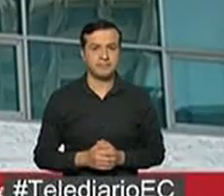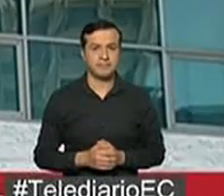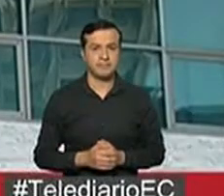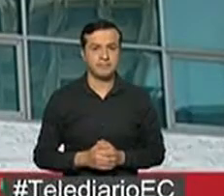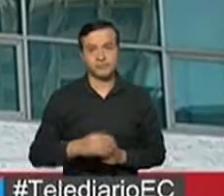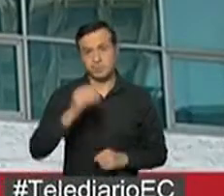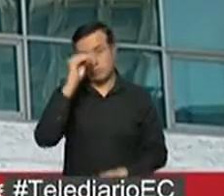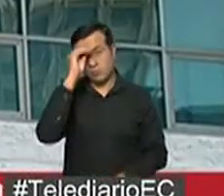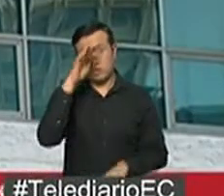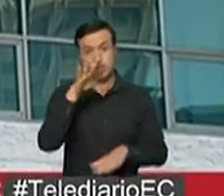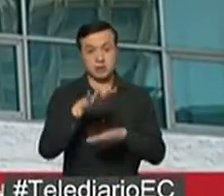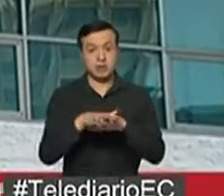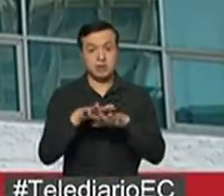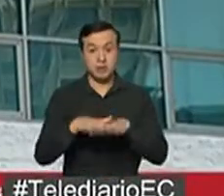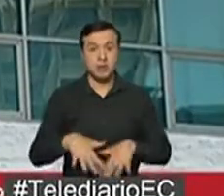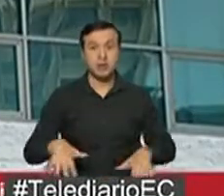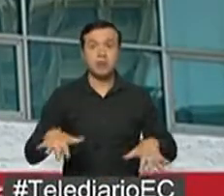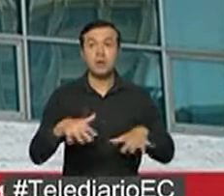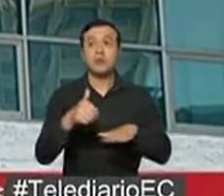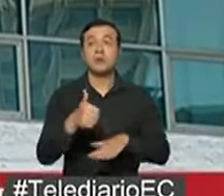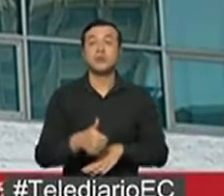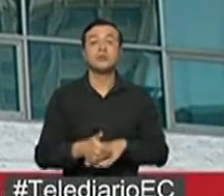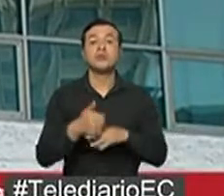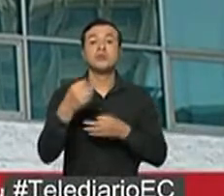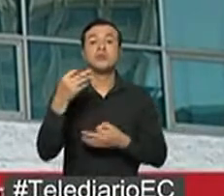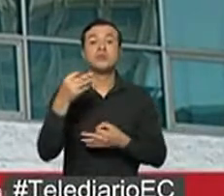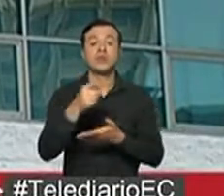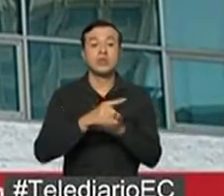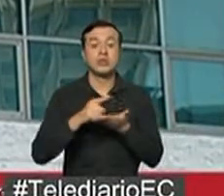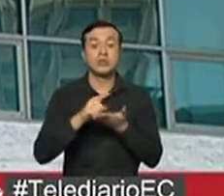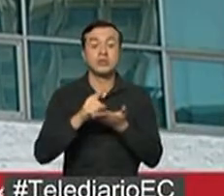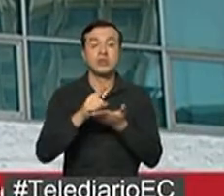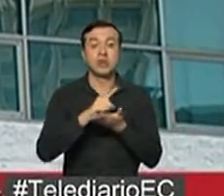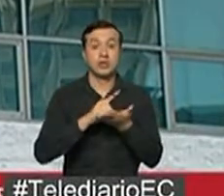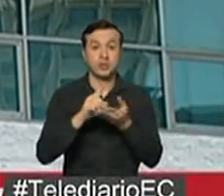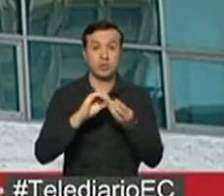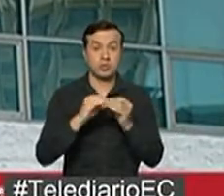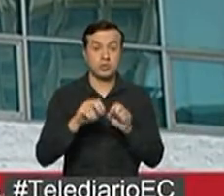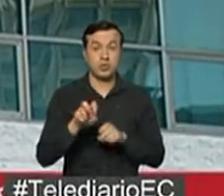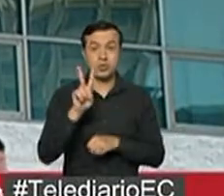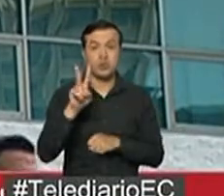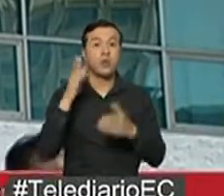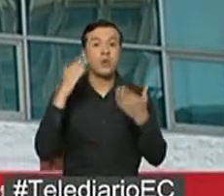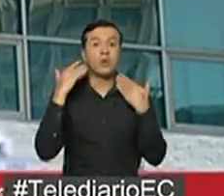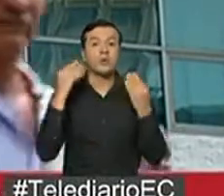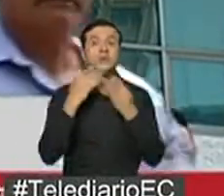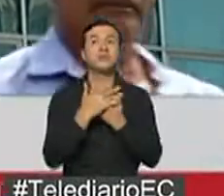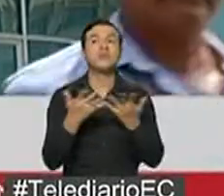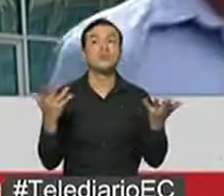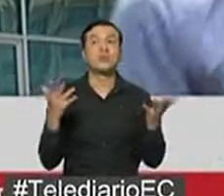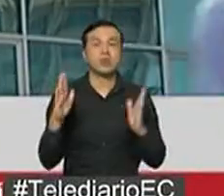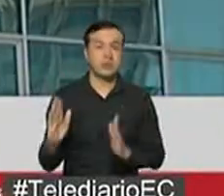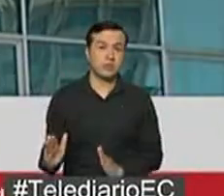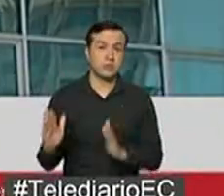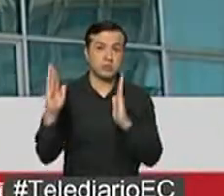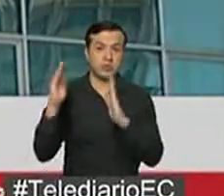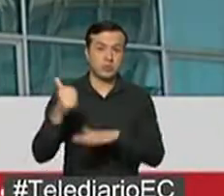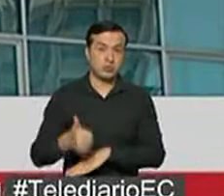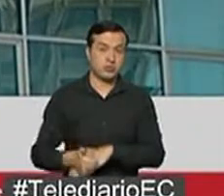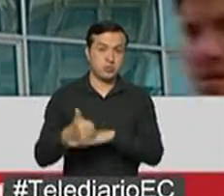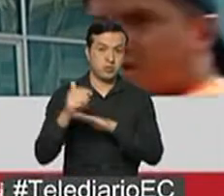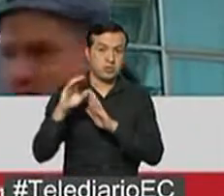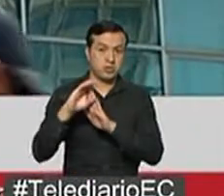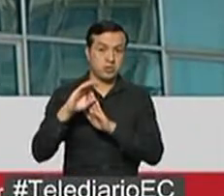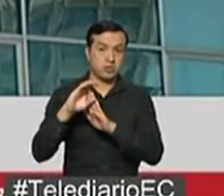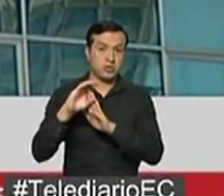buenas tardes estoy en el tribunal distrital de lo contencioso administrativo número 2 de guayaquil ubicado en el edificio de la corte provincial de justicia